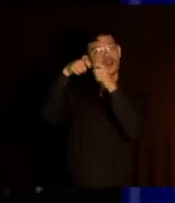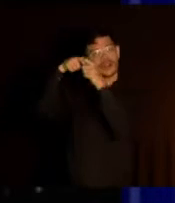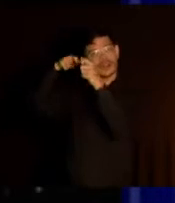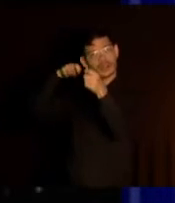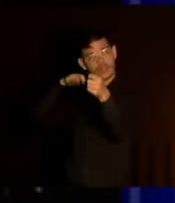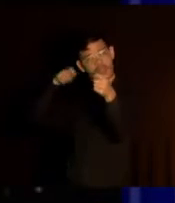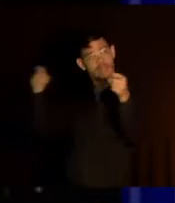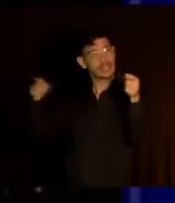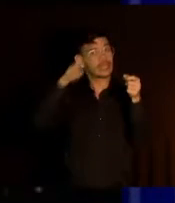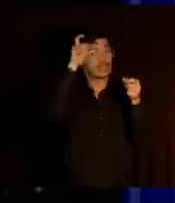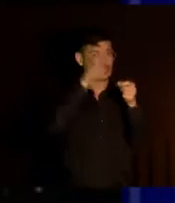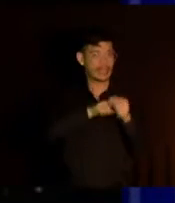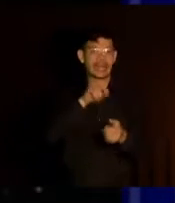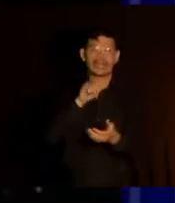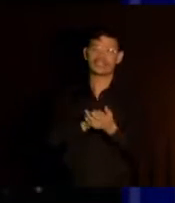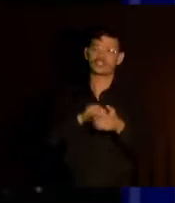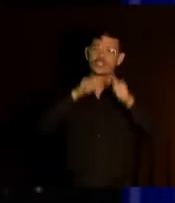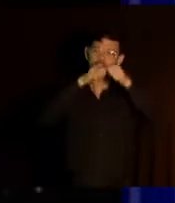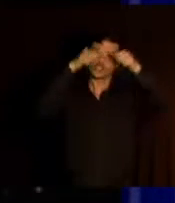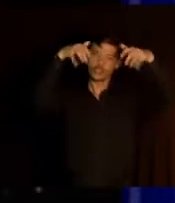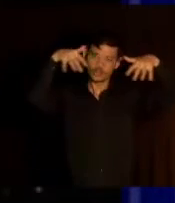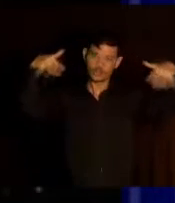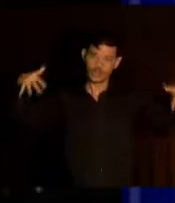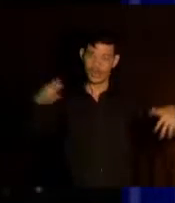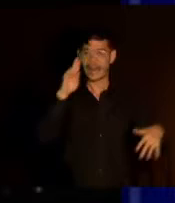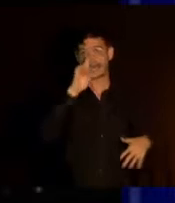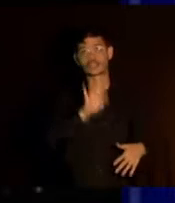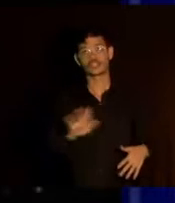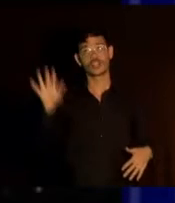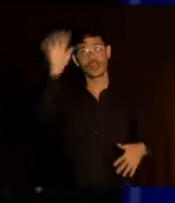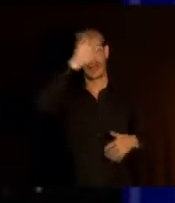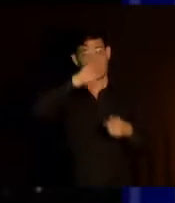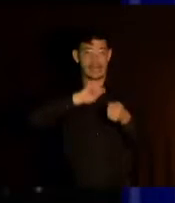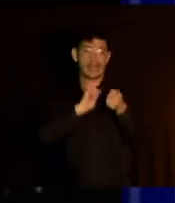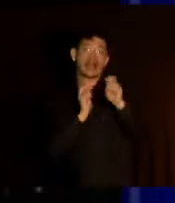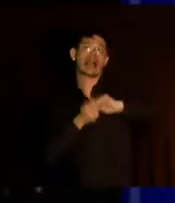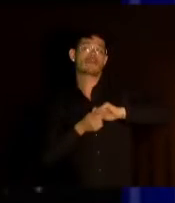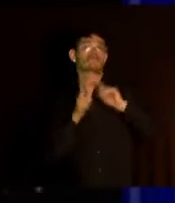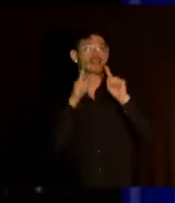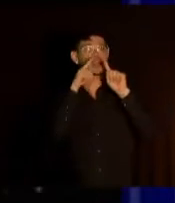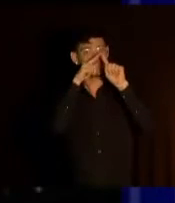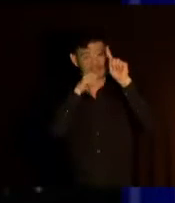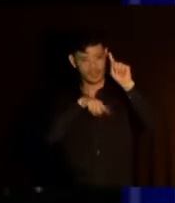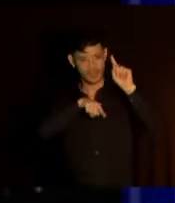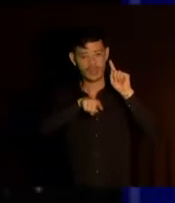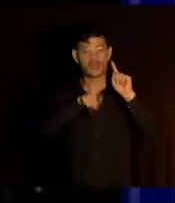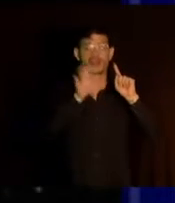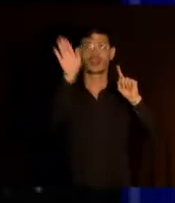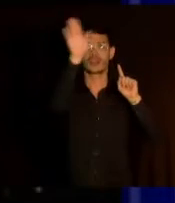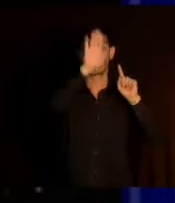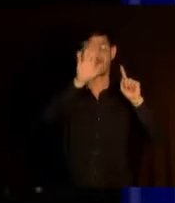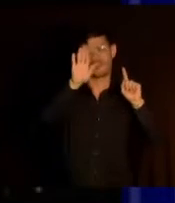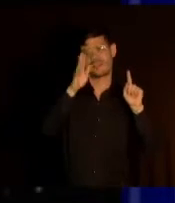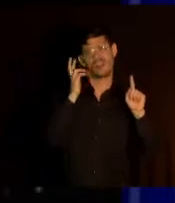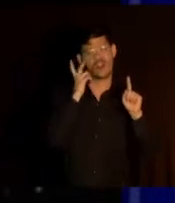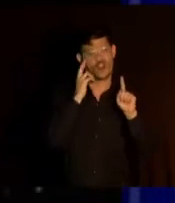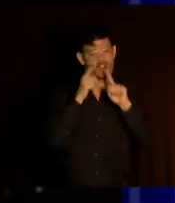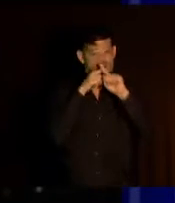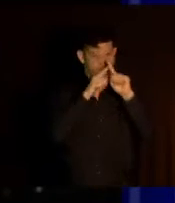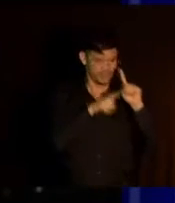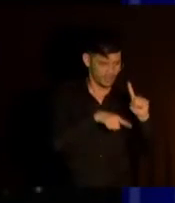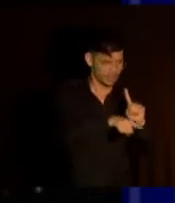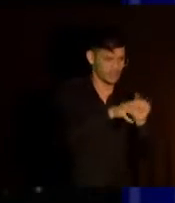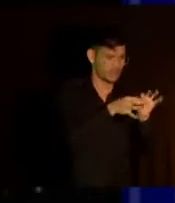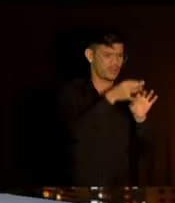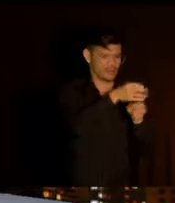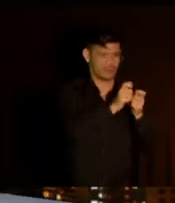que la estructura a nivel nacional cambia, pero también cambia hacia lo regional, hacia lo departamental y, lógicamente, hacia lo local.